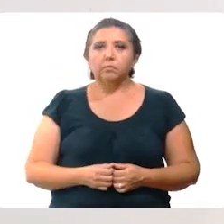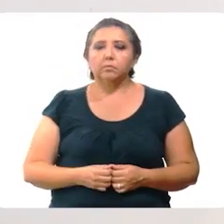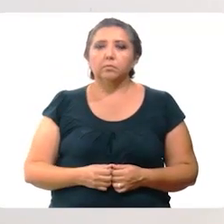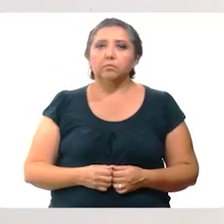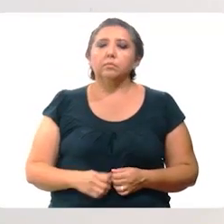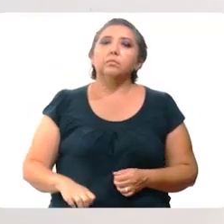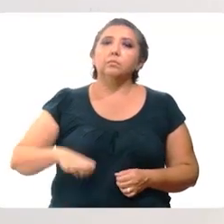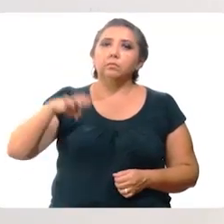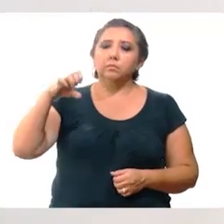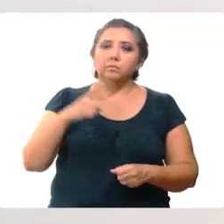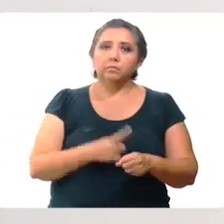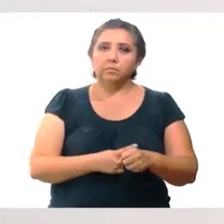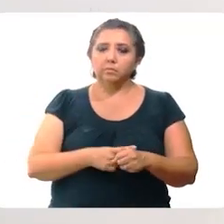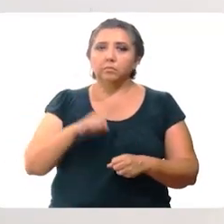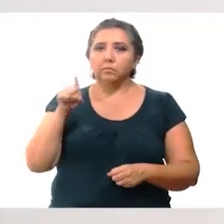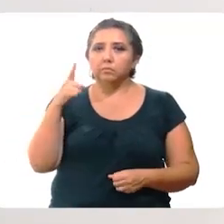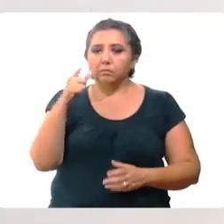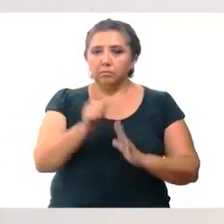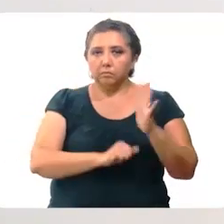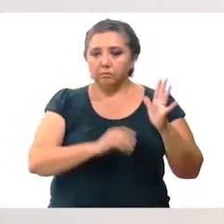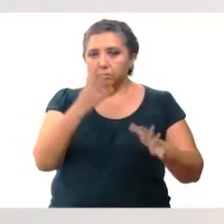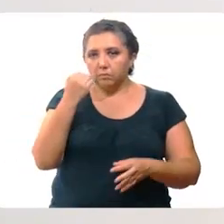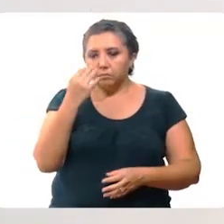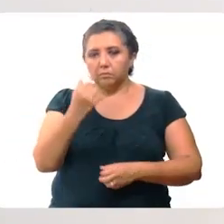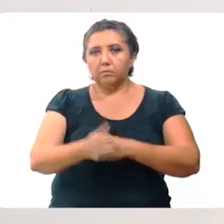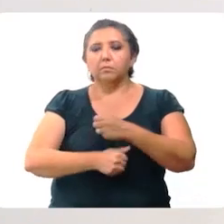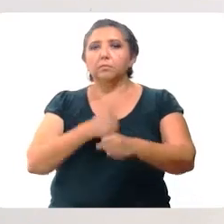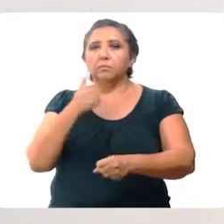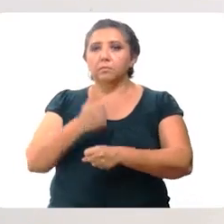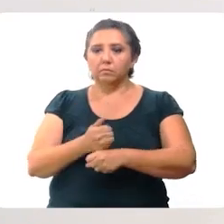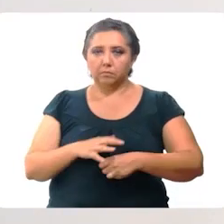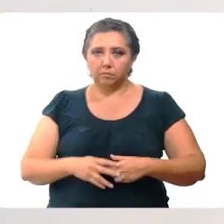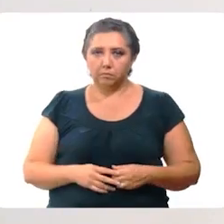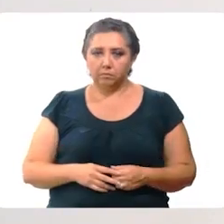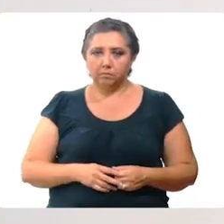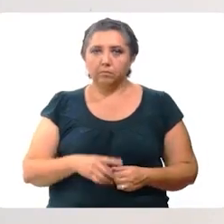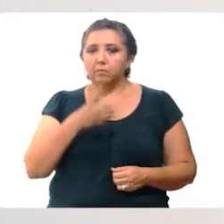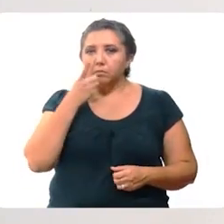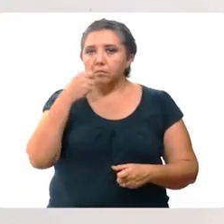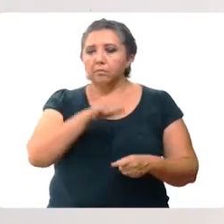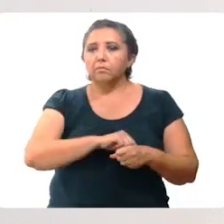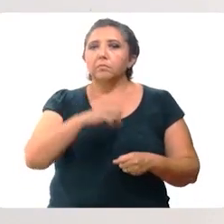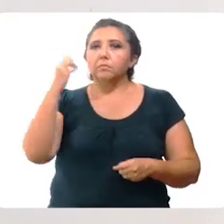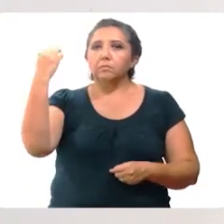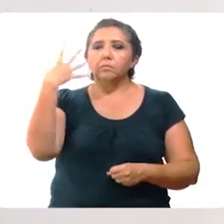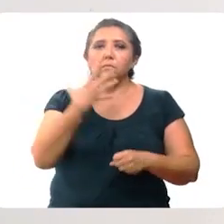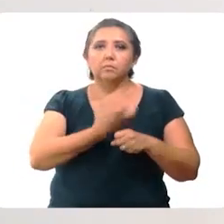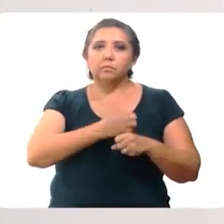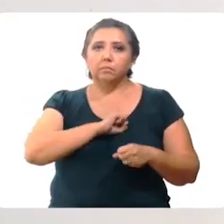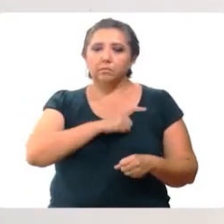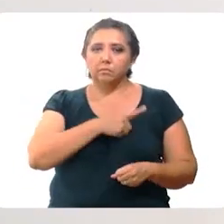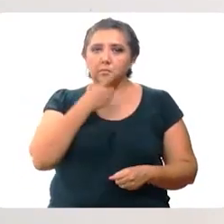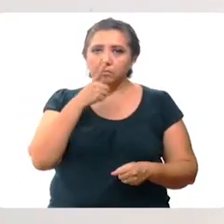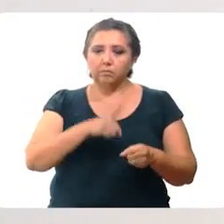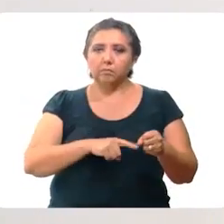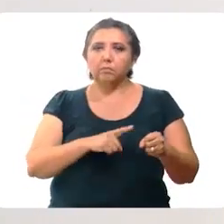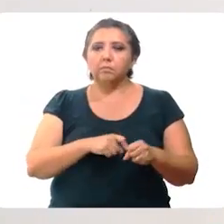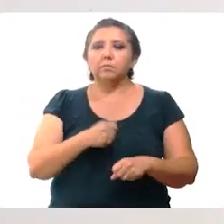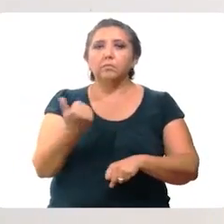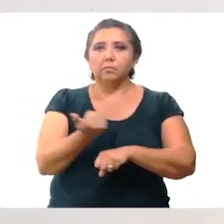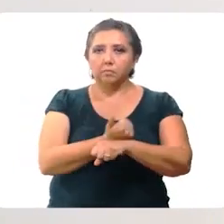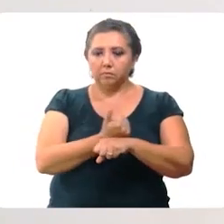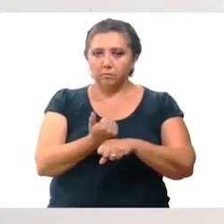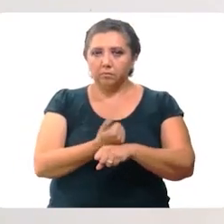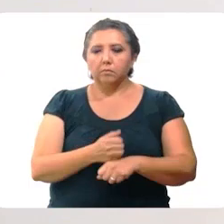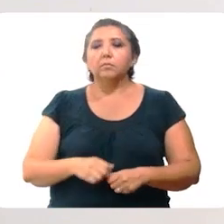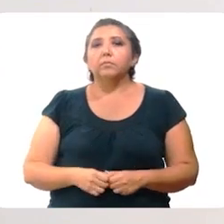diagnóstico. El rango de edad de los casos es de 1 mes a 99 años. Los indicadores semanales del Semáforo Estatal de Salud marcan